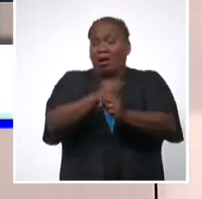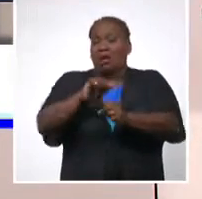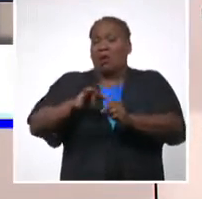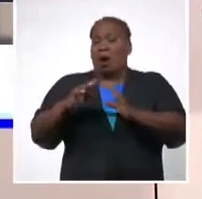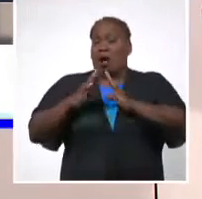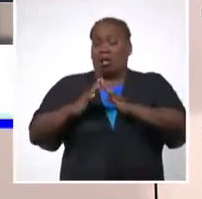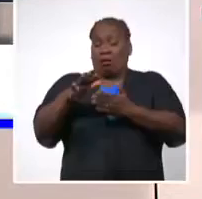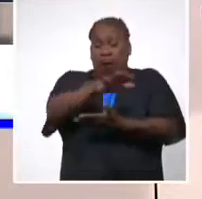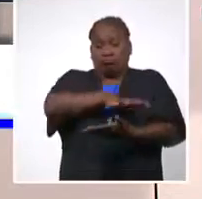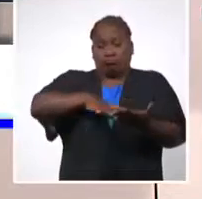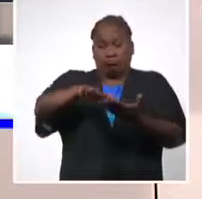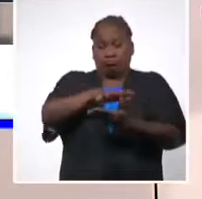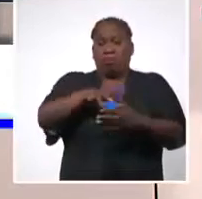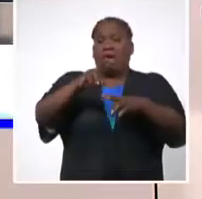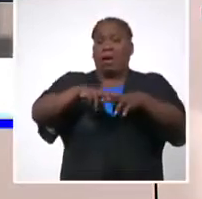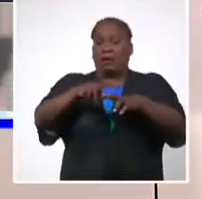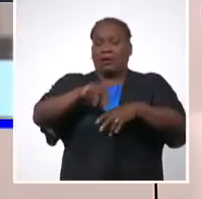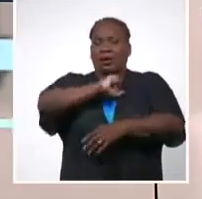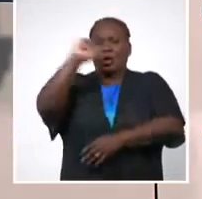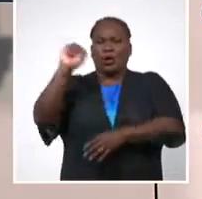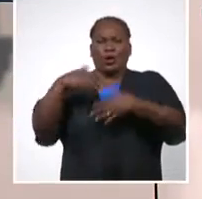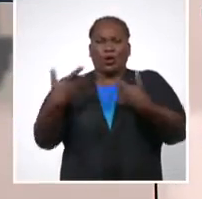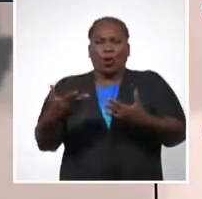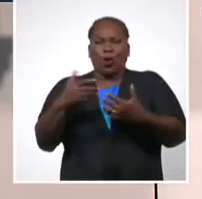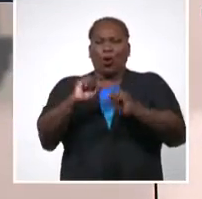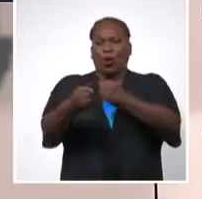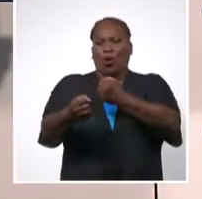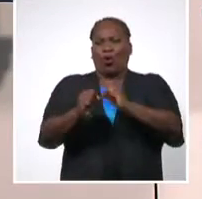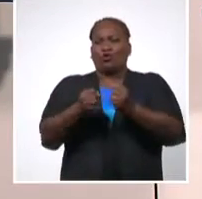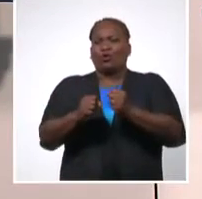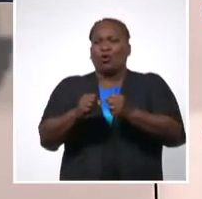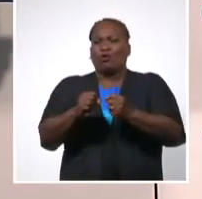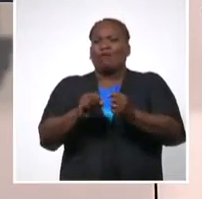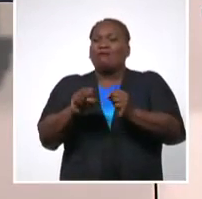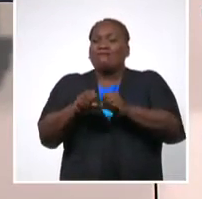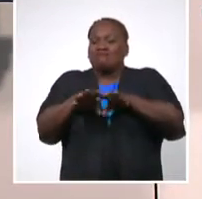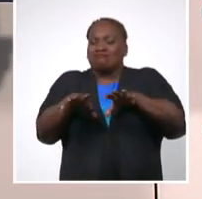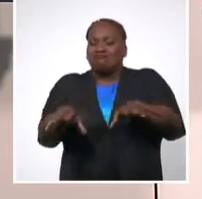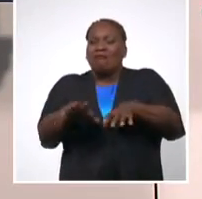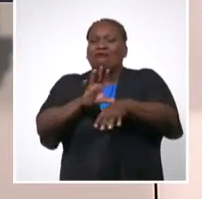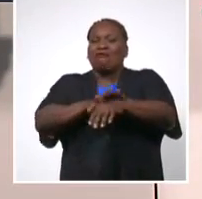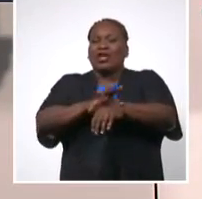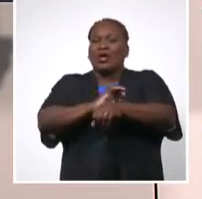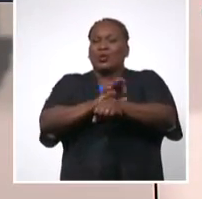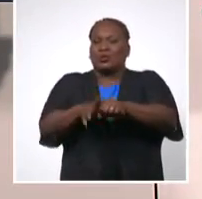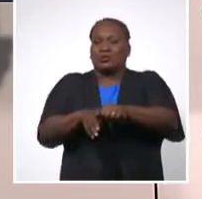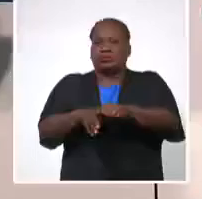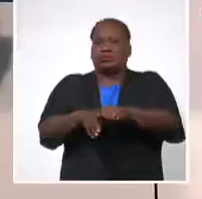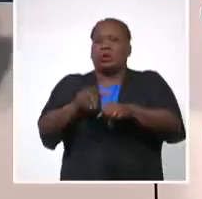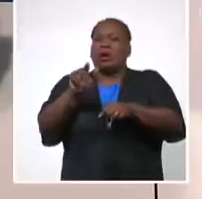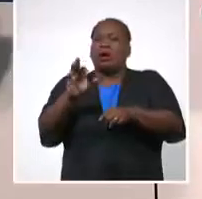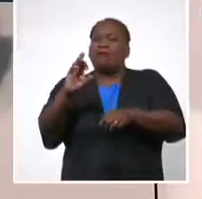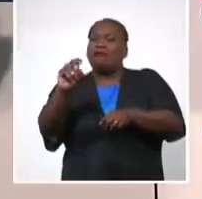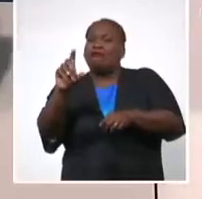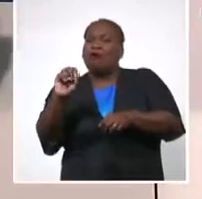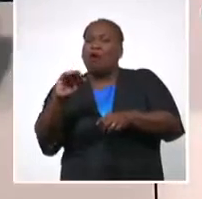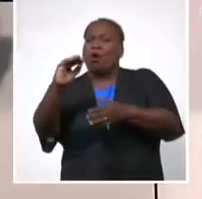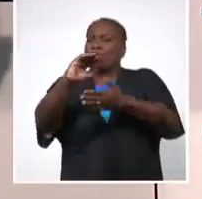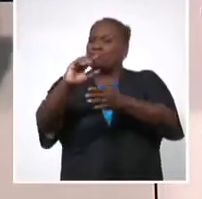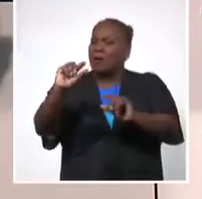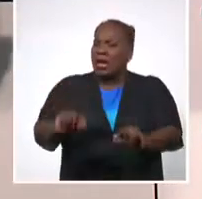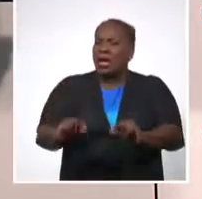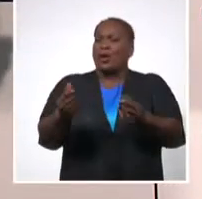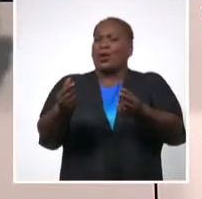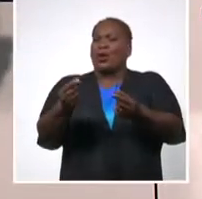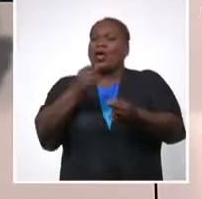comunidades, La Habana logró definitivamente un control epidemiológico sobre la COVID-19. Menos focos activos, disminución de los eventos